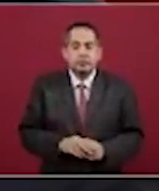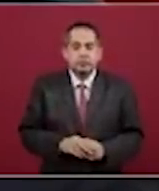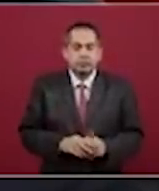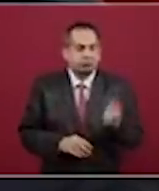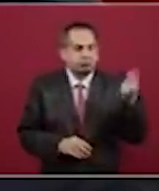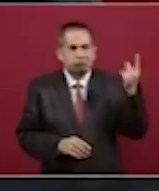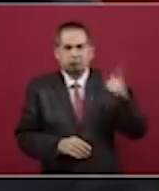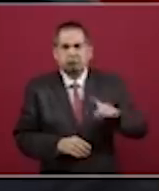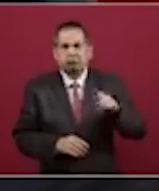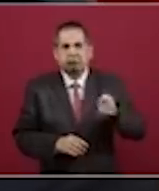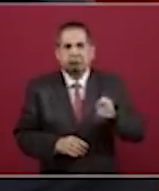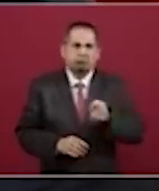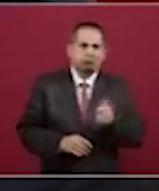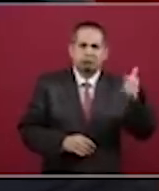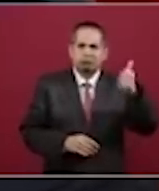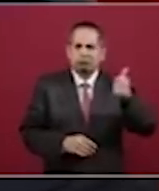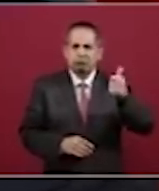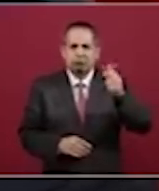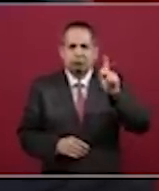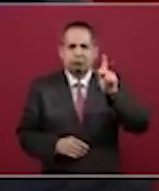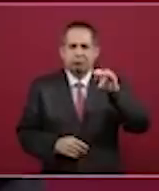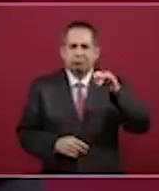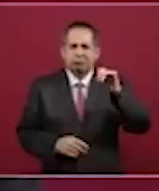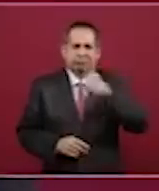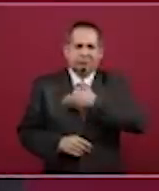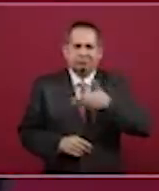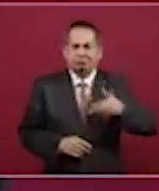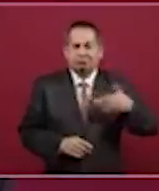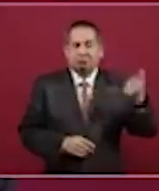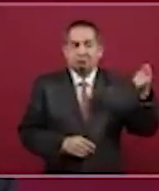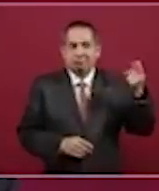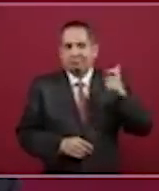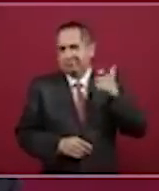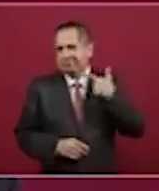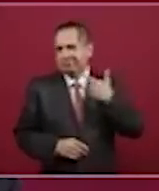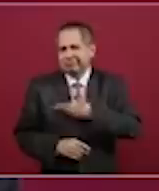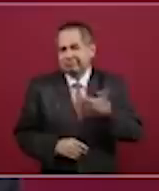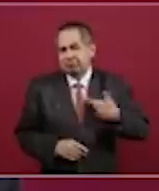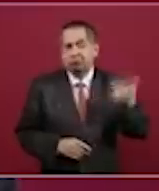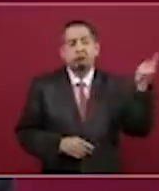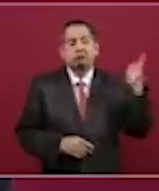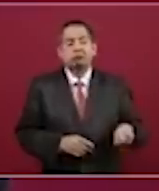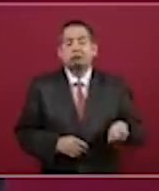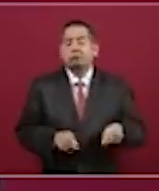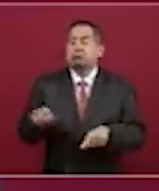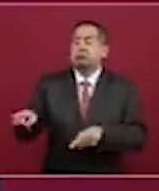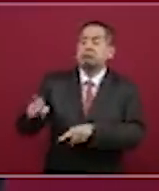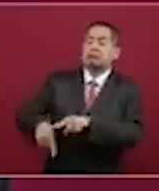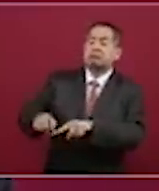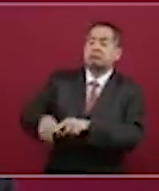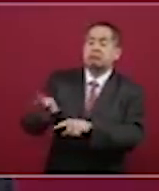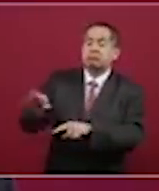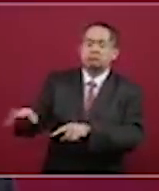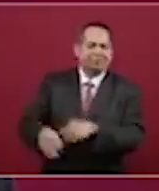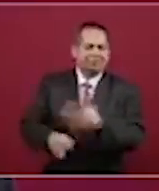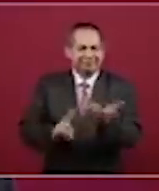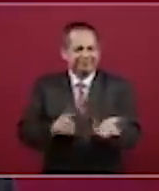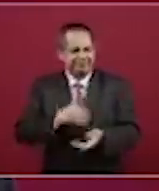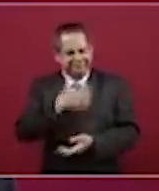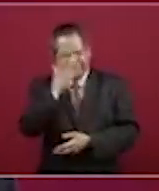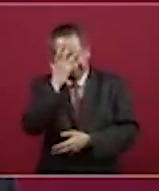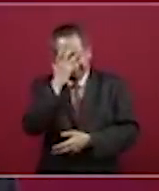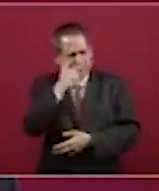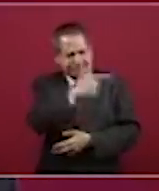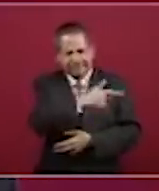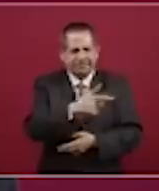línea, consigna desde Los Pinos, y fue una de las cosas vergonzosas